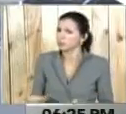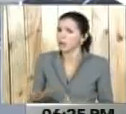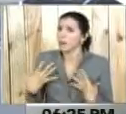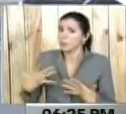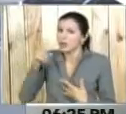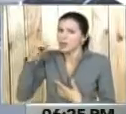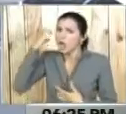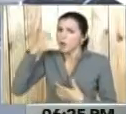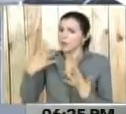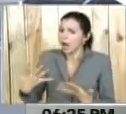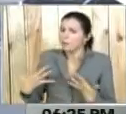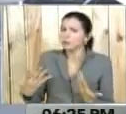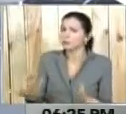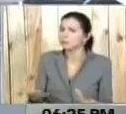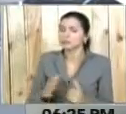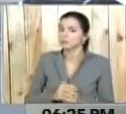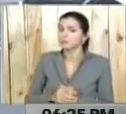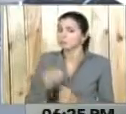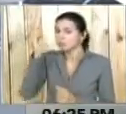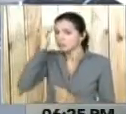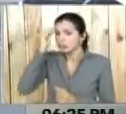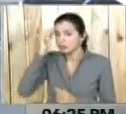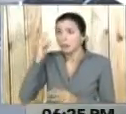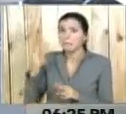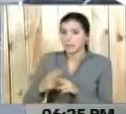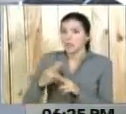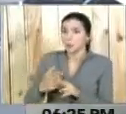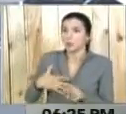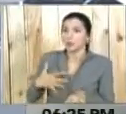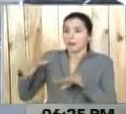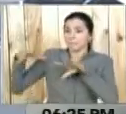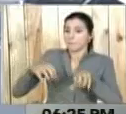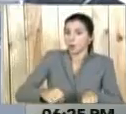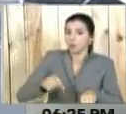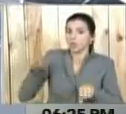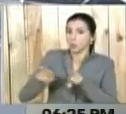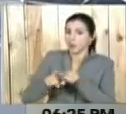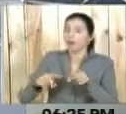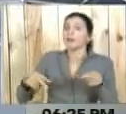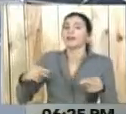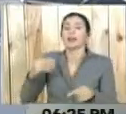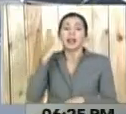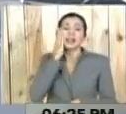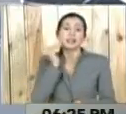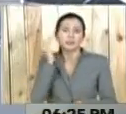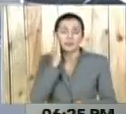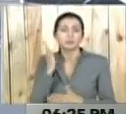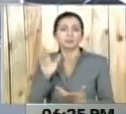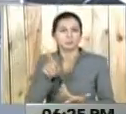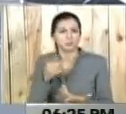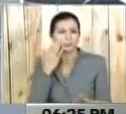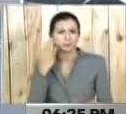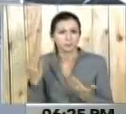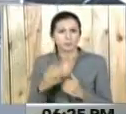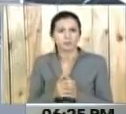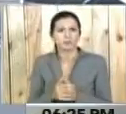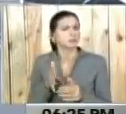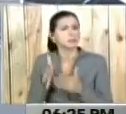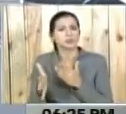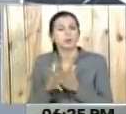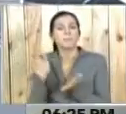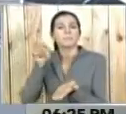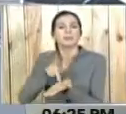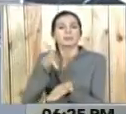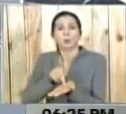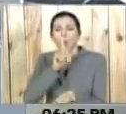de generar, y hay mucha gente que lo ve como una amenaza real, una intervención al estilo Libia. Usted escribió algo sobre Libia. Sí. No, vamos a ver lo que fue la